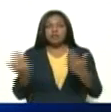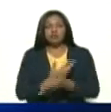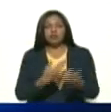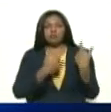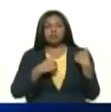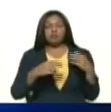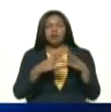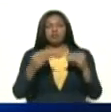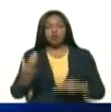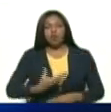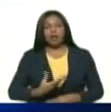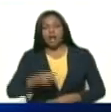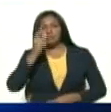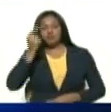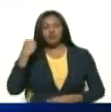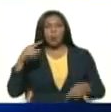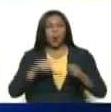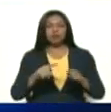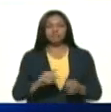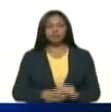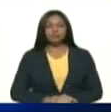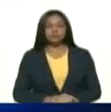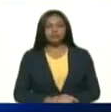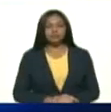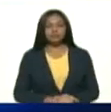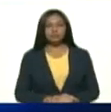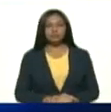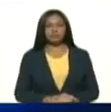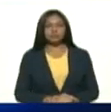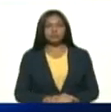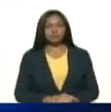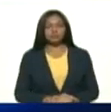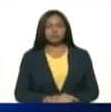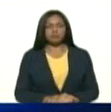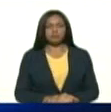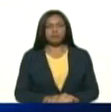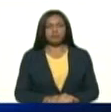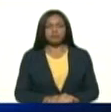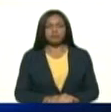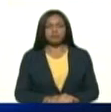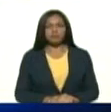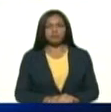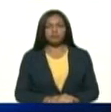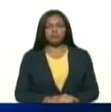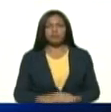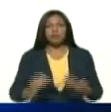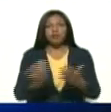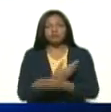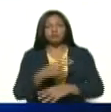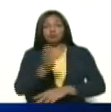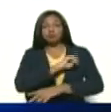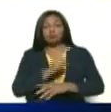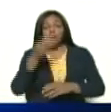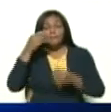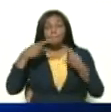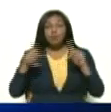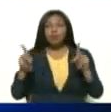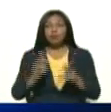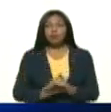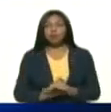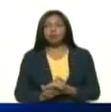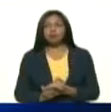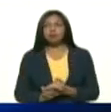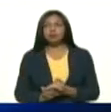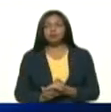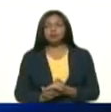los alcaldes, a todas las alcaldesas. Derogó los poderes públicos, destituyó al